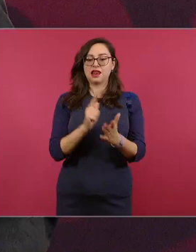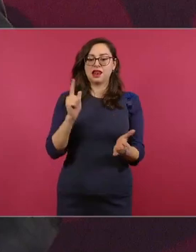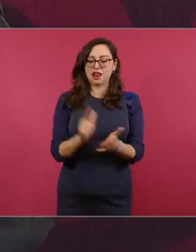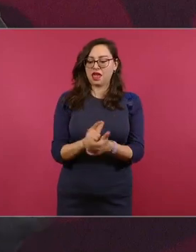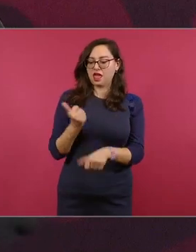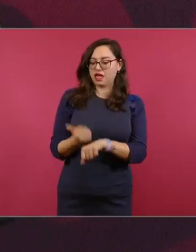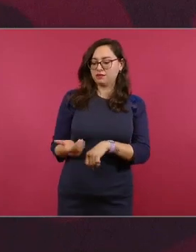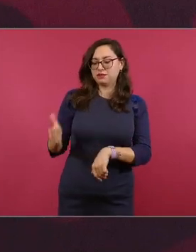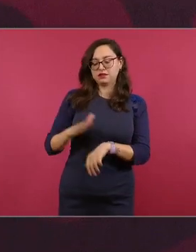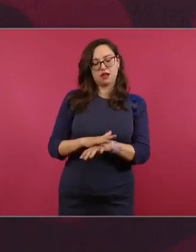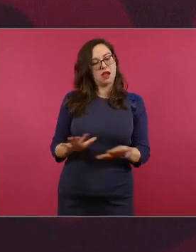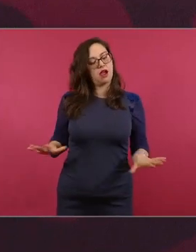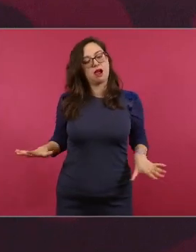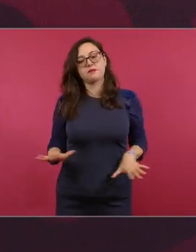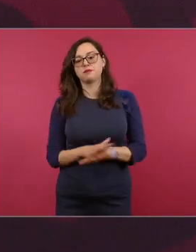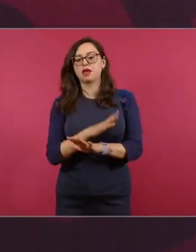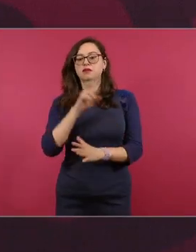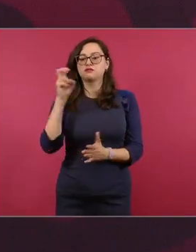administrativa, porque